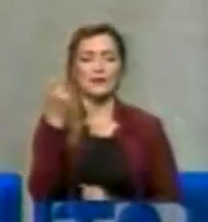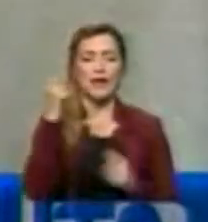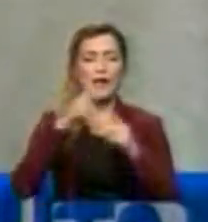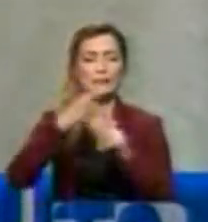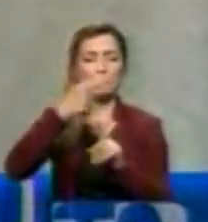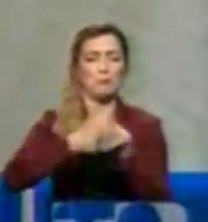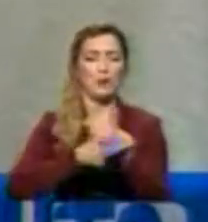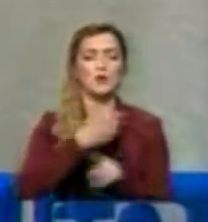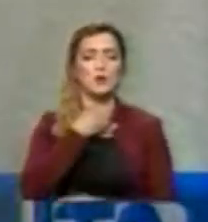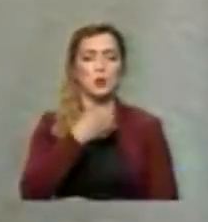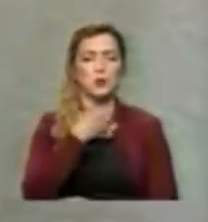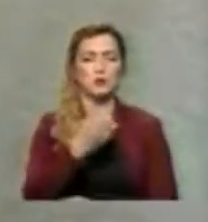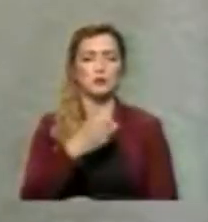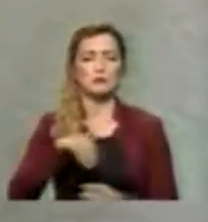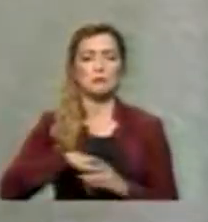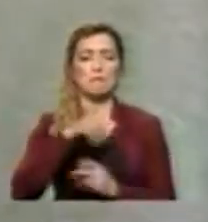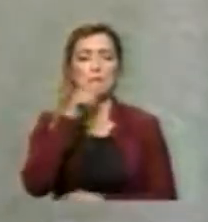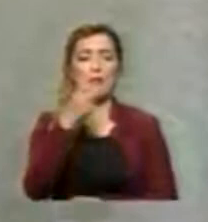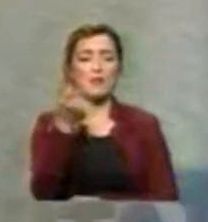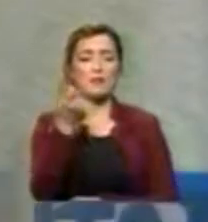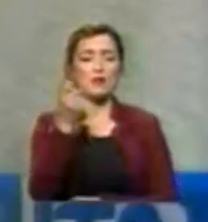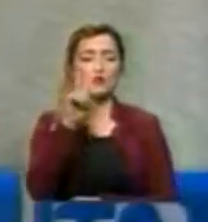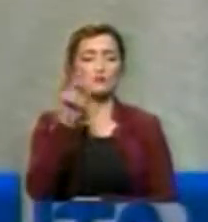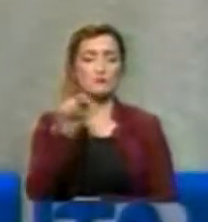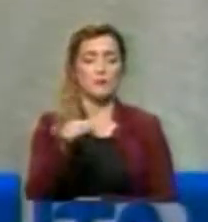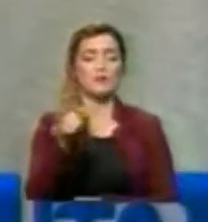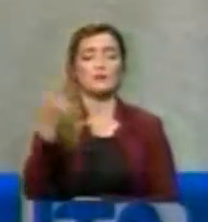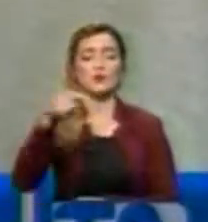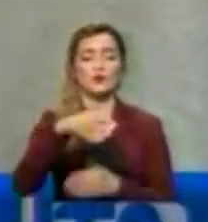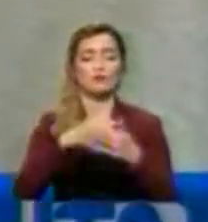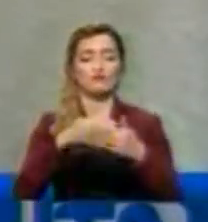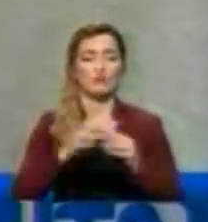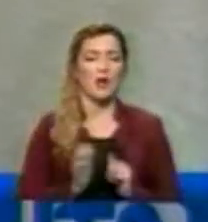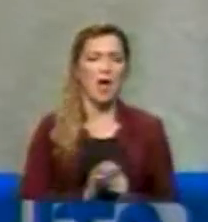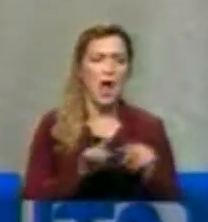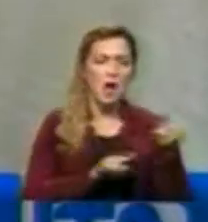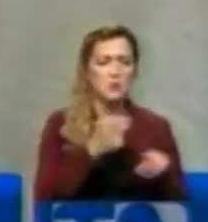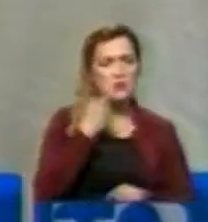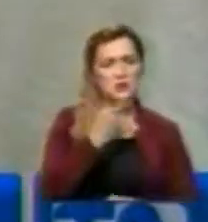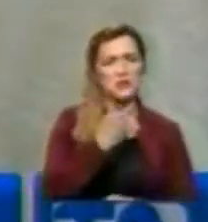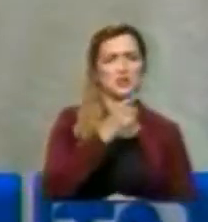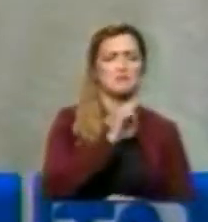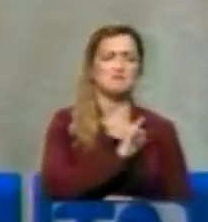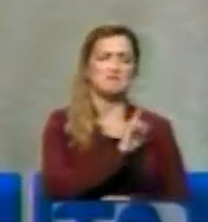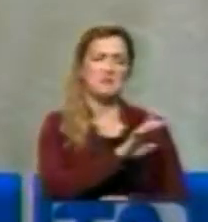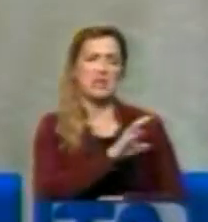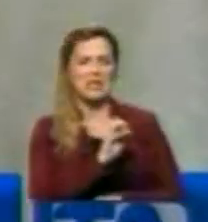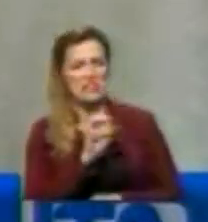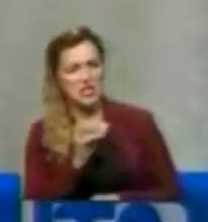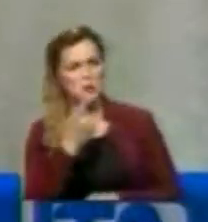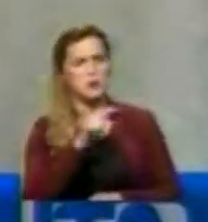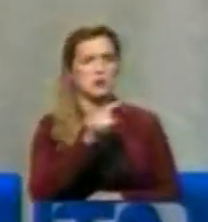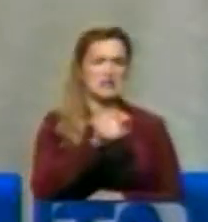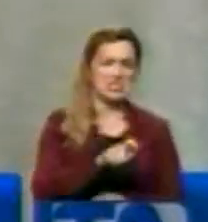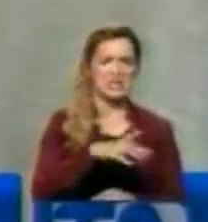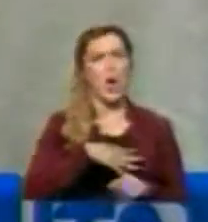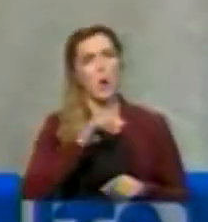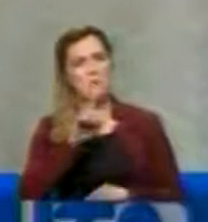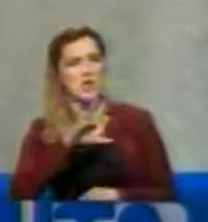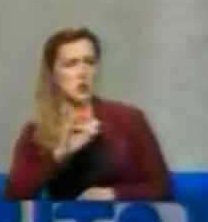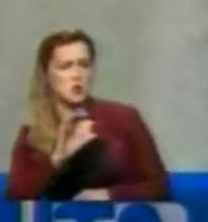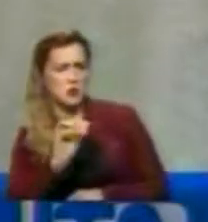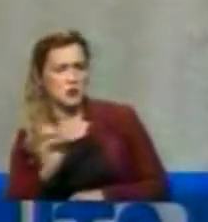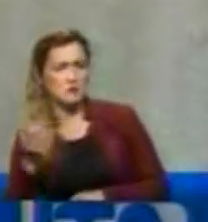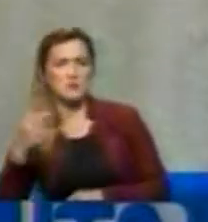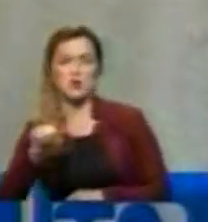Hay cifras que el gobierno indica que podría estar llegando a 1.500, 1.800 millones, pero otros analistas señalan que podría ser superior a lo que el gobierno